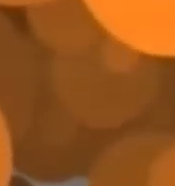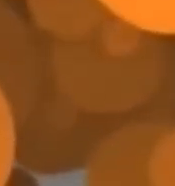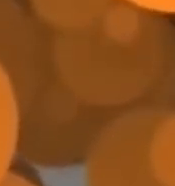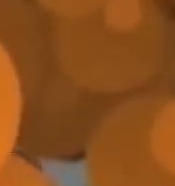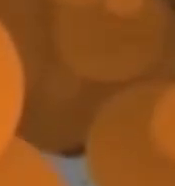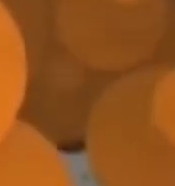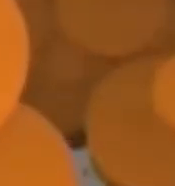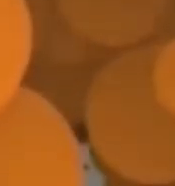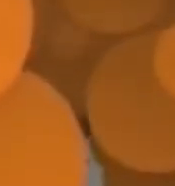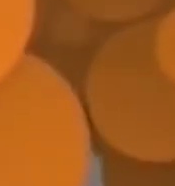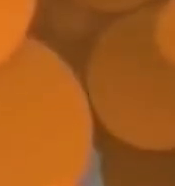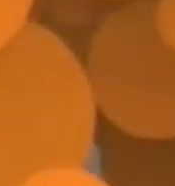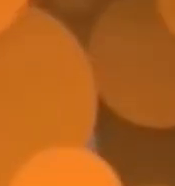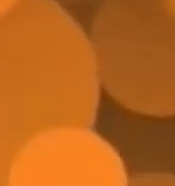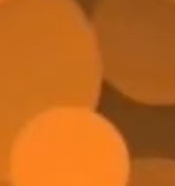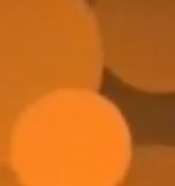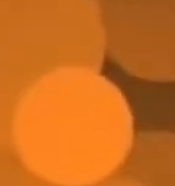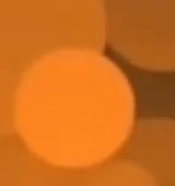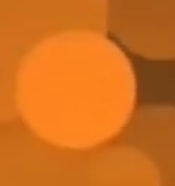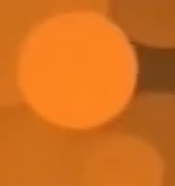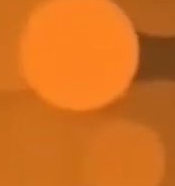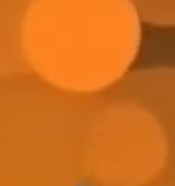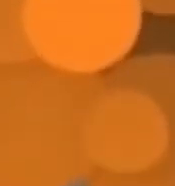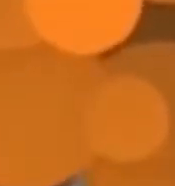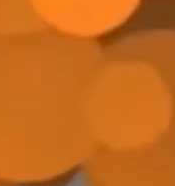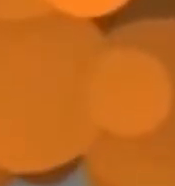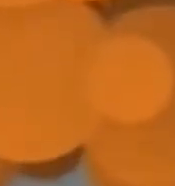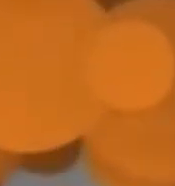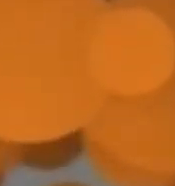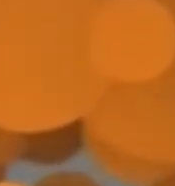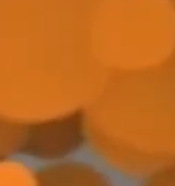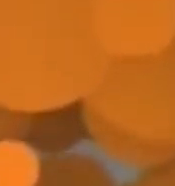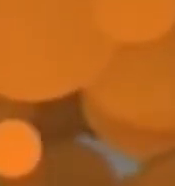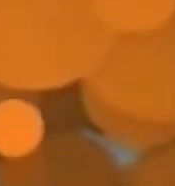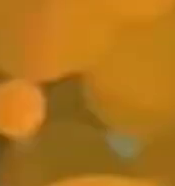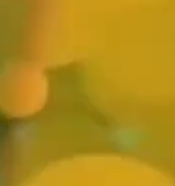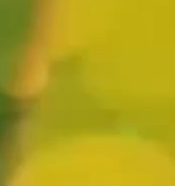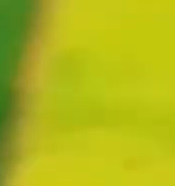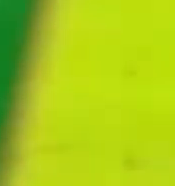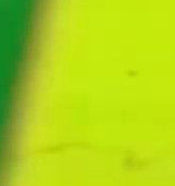Telecaribe, 30 años de historias.